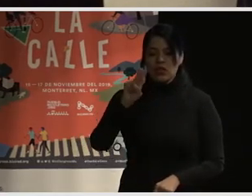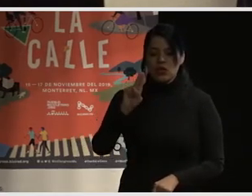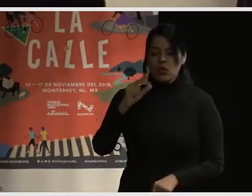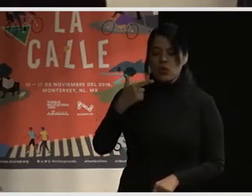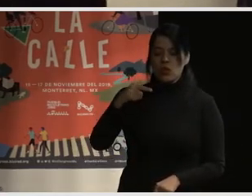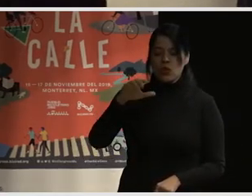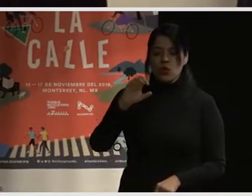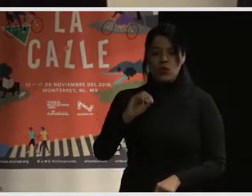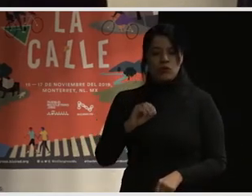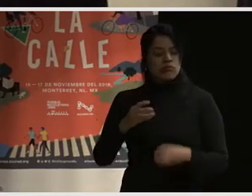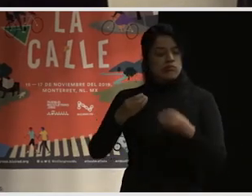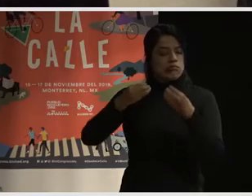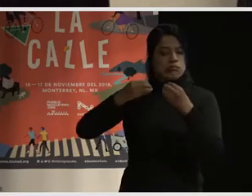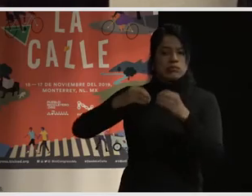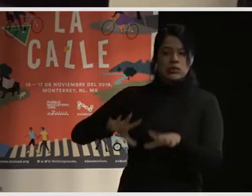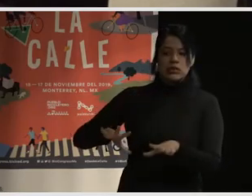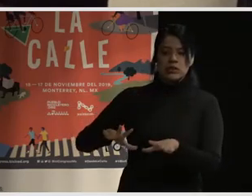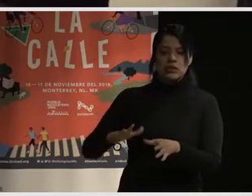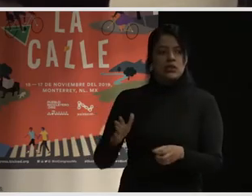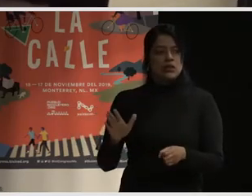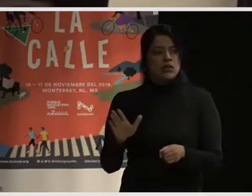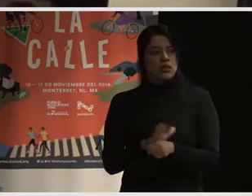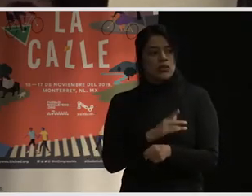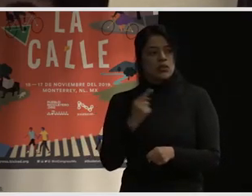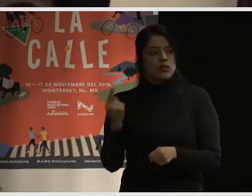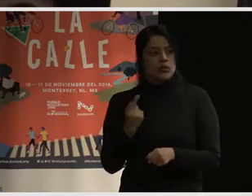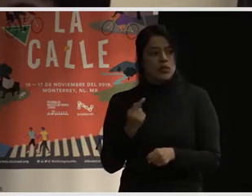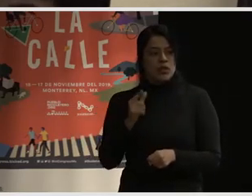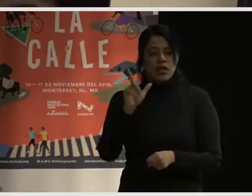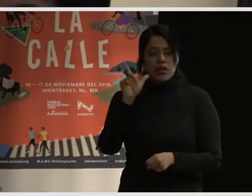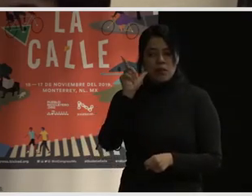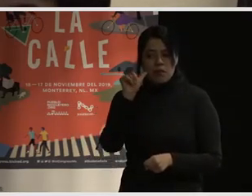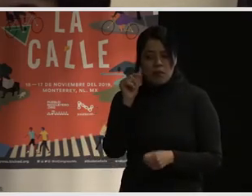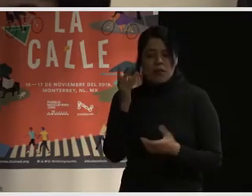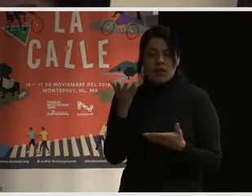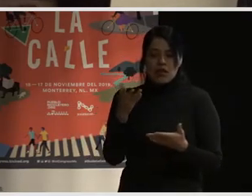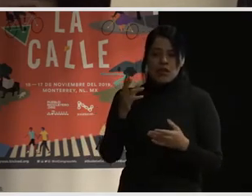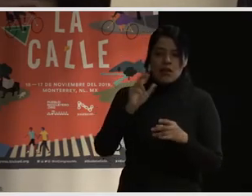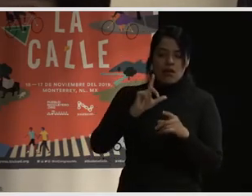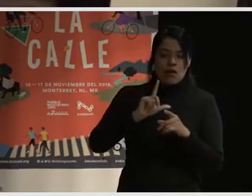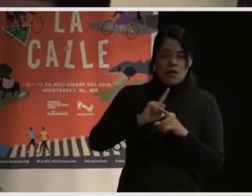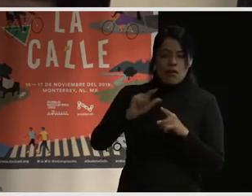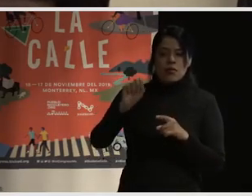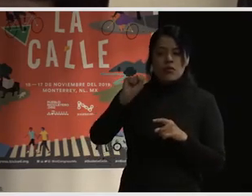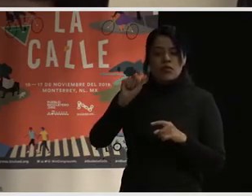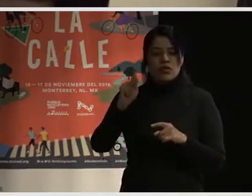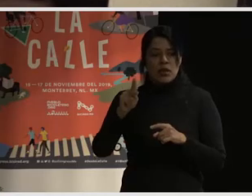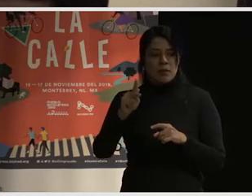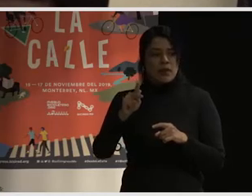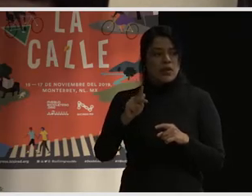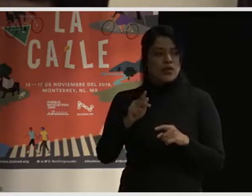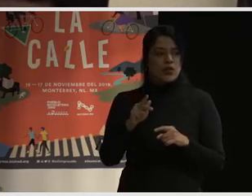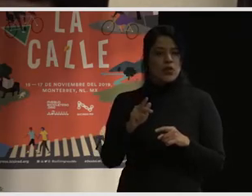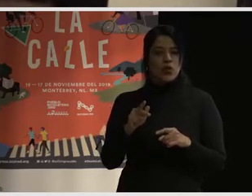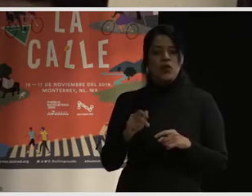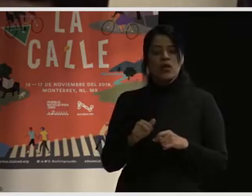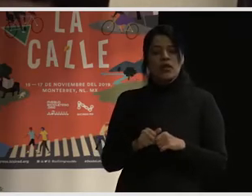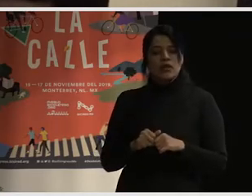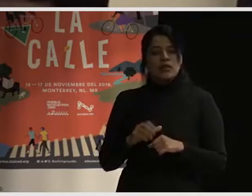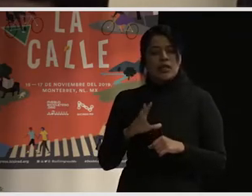y y es incongruente porque vamos mañana a san pedro de pinta y cuántas bicicletas no hay y en cuestión